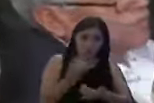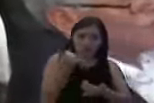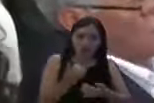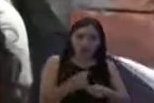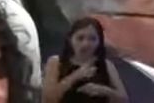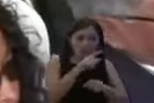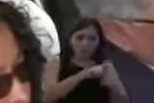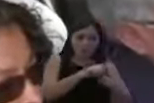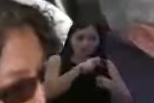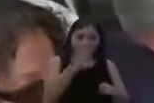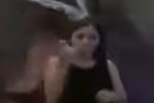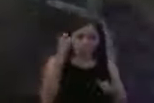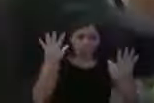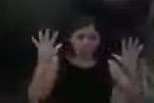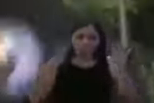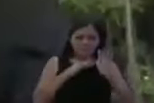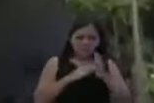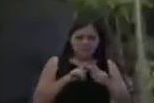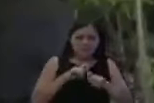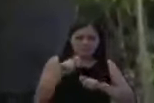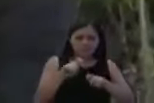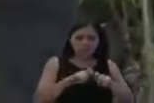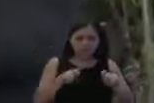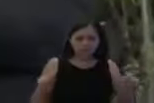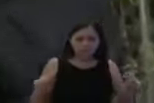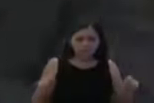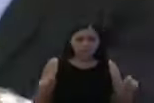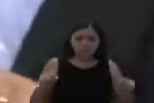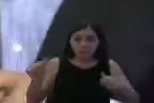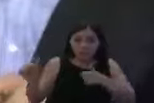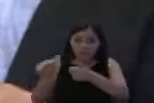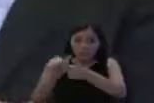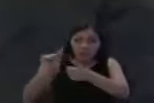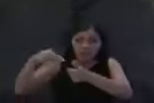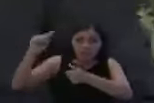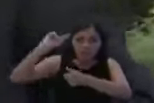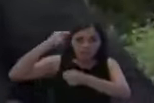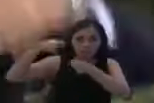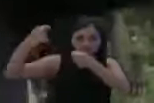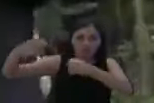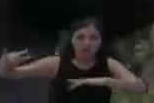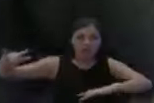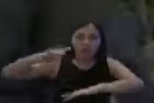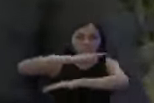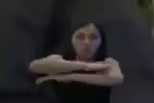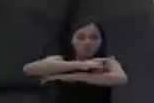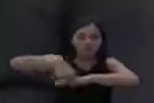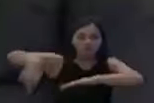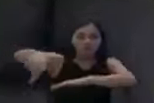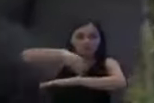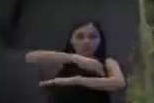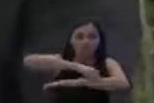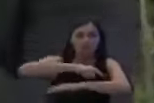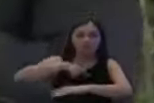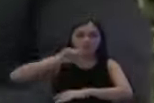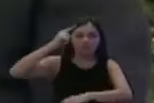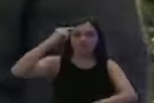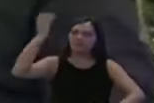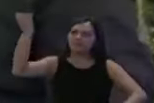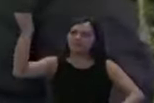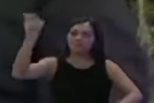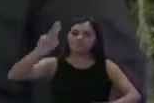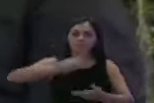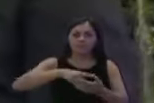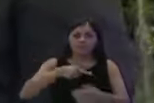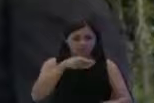engañan a los campesinos le compran a precio de gallina enferma la tierra pasa la carretera y en un año lo venden al triple para ellos está